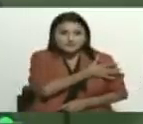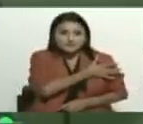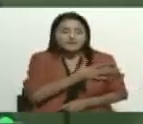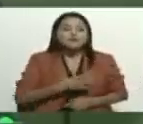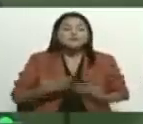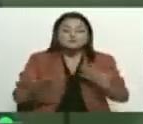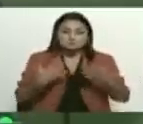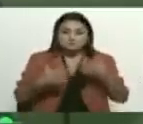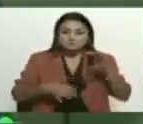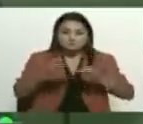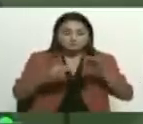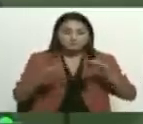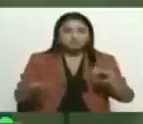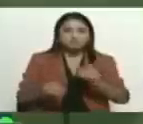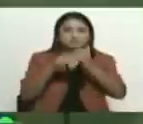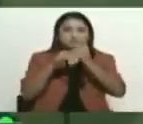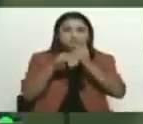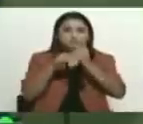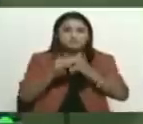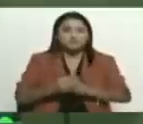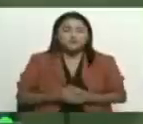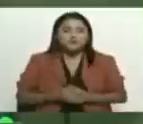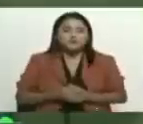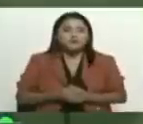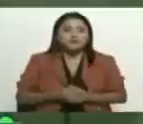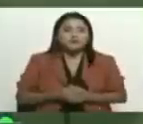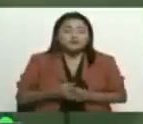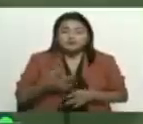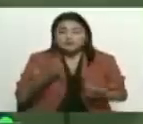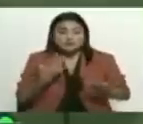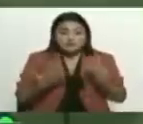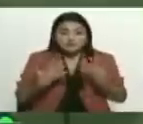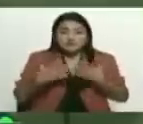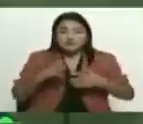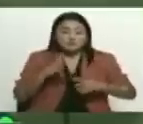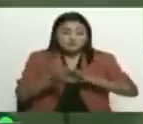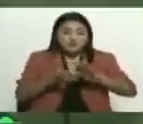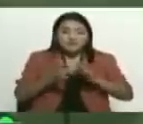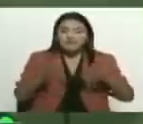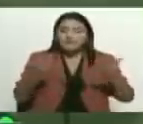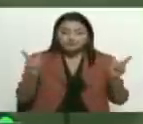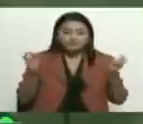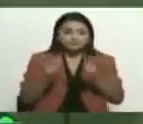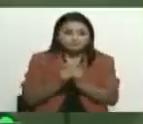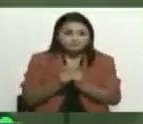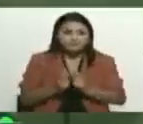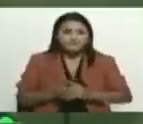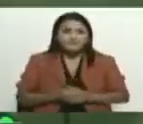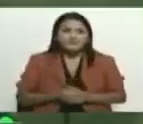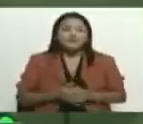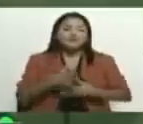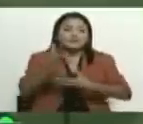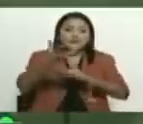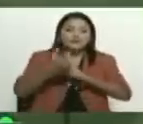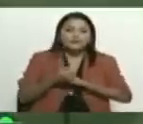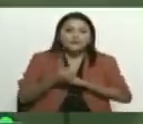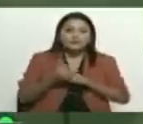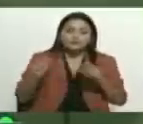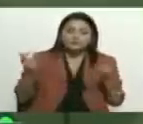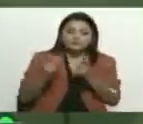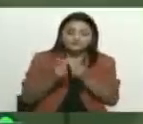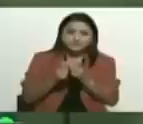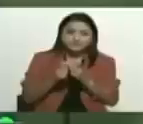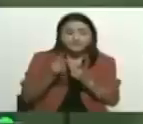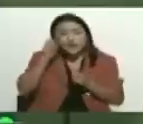manera balanceada y con suma cautela, a reducir las tensiones y a fomentar medidas de creación de confianza, no solo en la